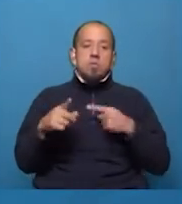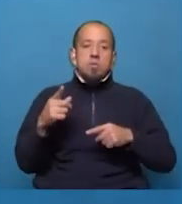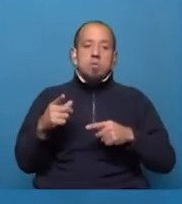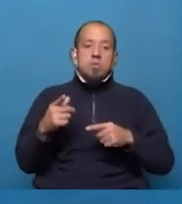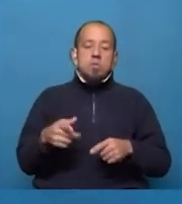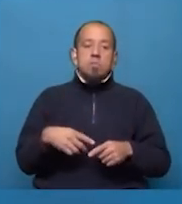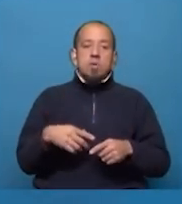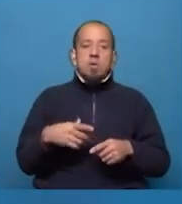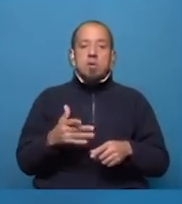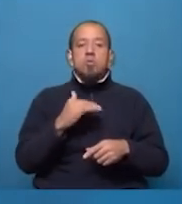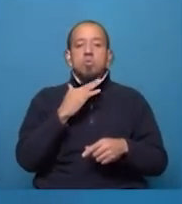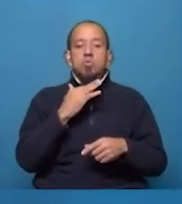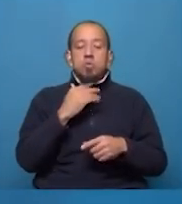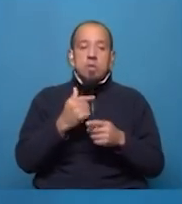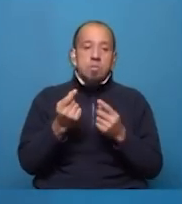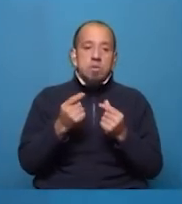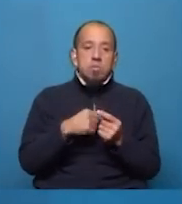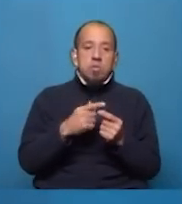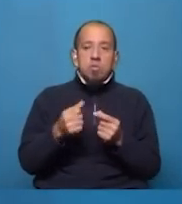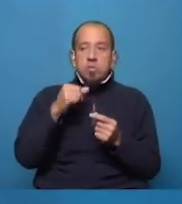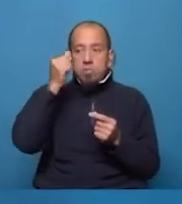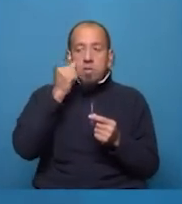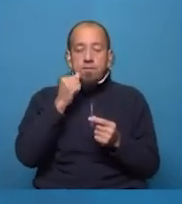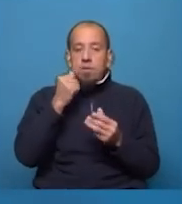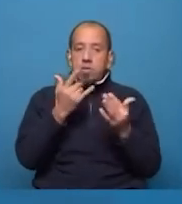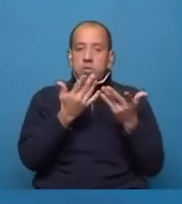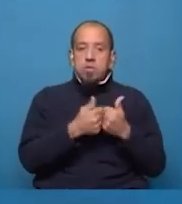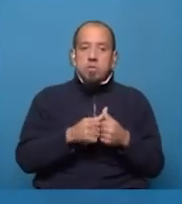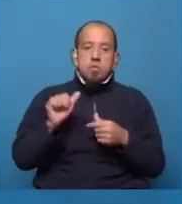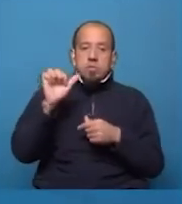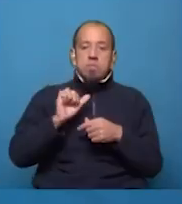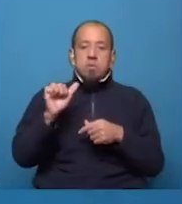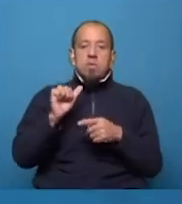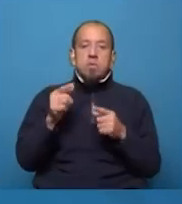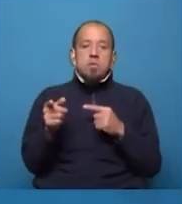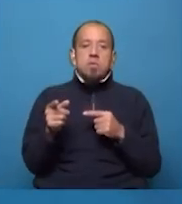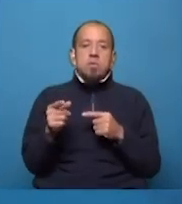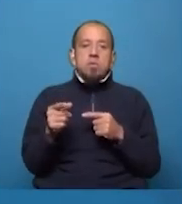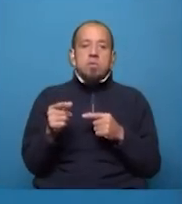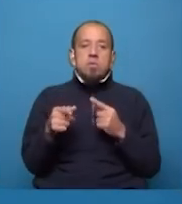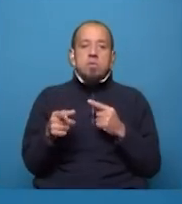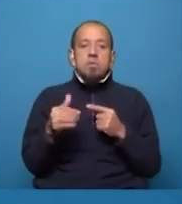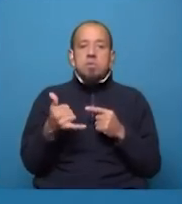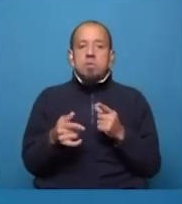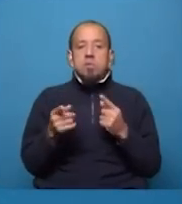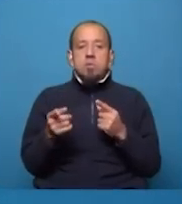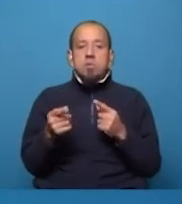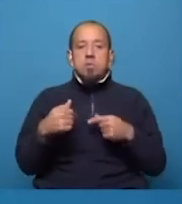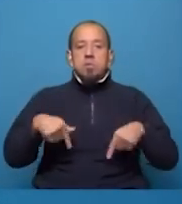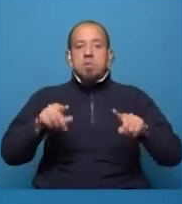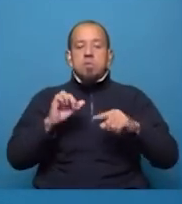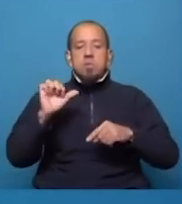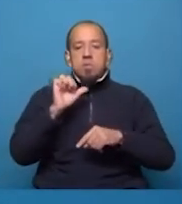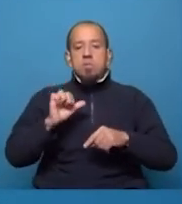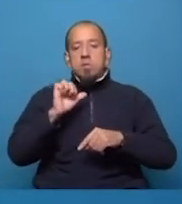lavar cuando hablamos de crimen organizado hablamos de empresas de delincuentes que tienen movimientos empresariales